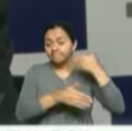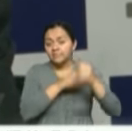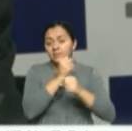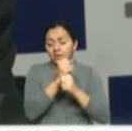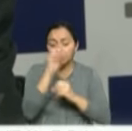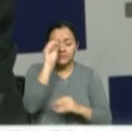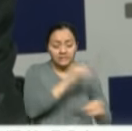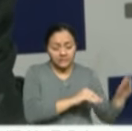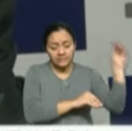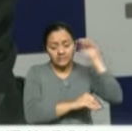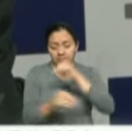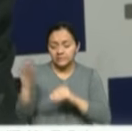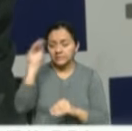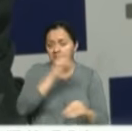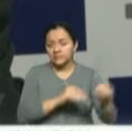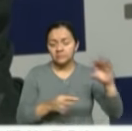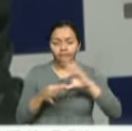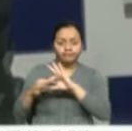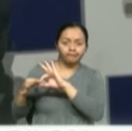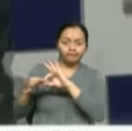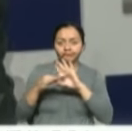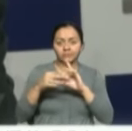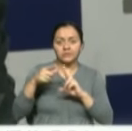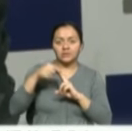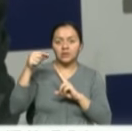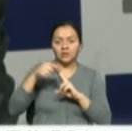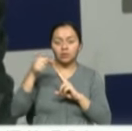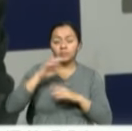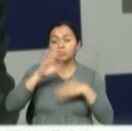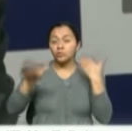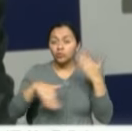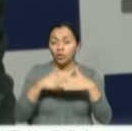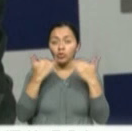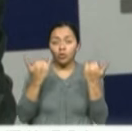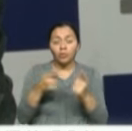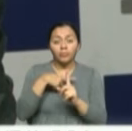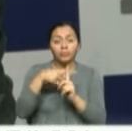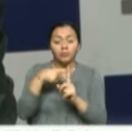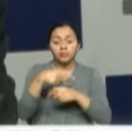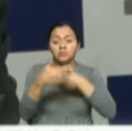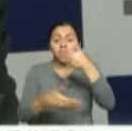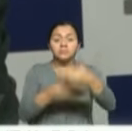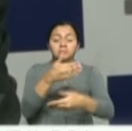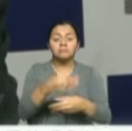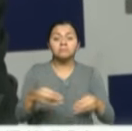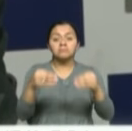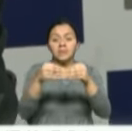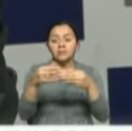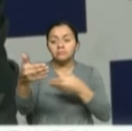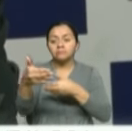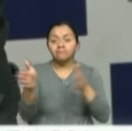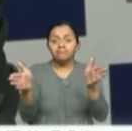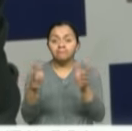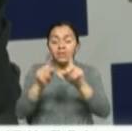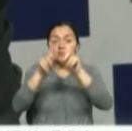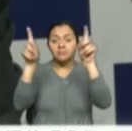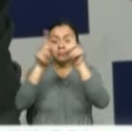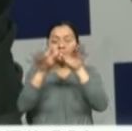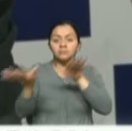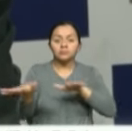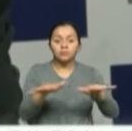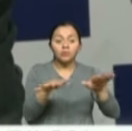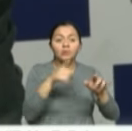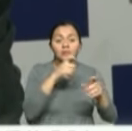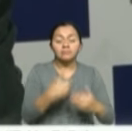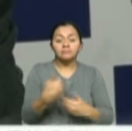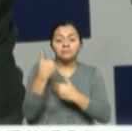lo ha venido trabajando en conjunto con el SERCOP. Todo el potencial que tiene, sobre todo las pequeñas y medianas empresas, en coordinación con el